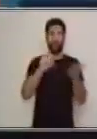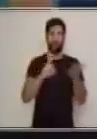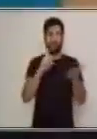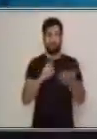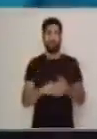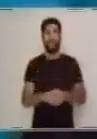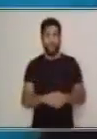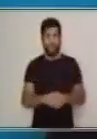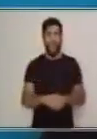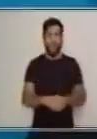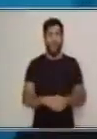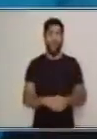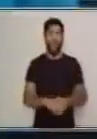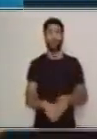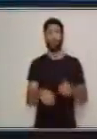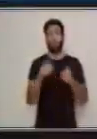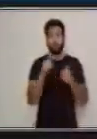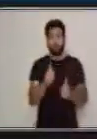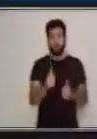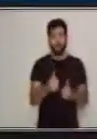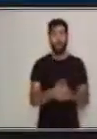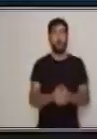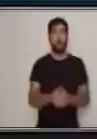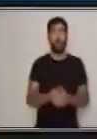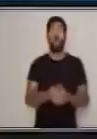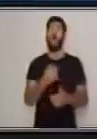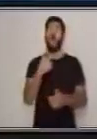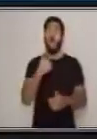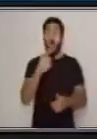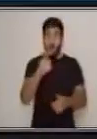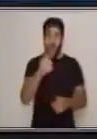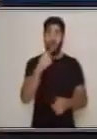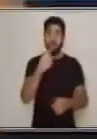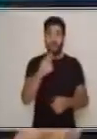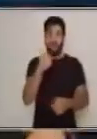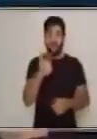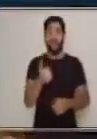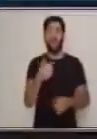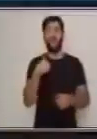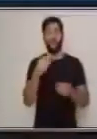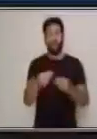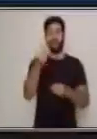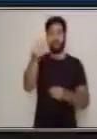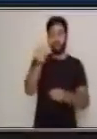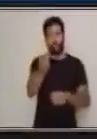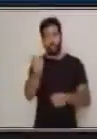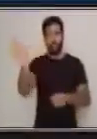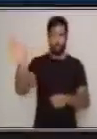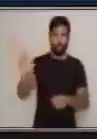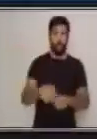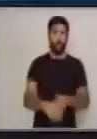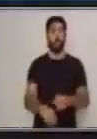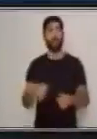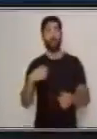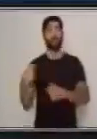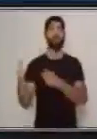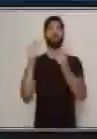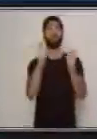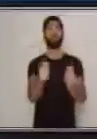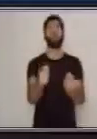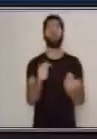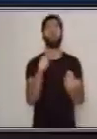¿Sí? Tienen que decir la acción. Si lo dijo, se lleva la tarjetita. Veamos esta otra